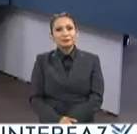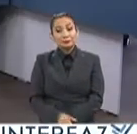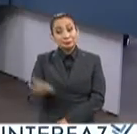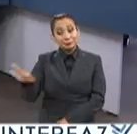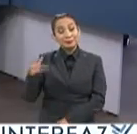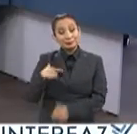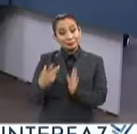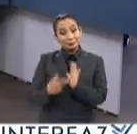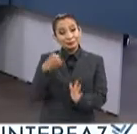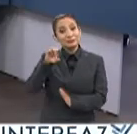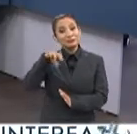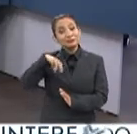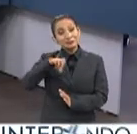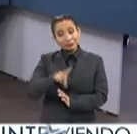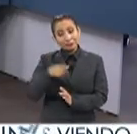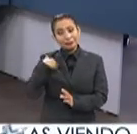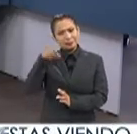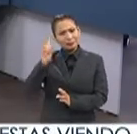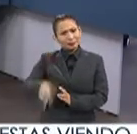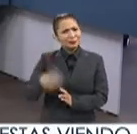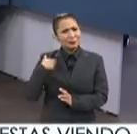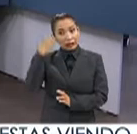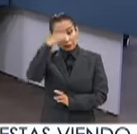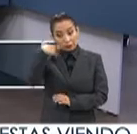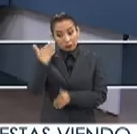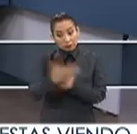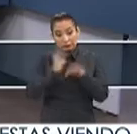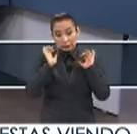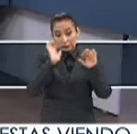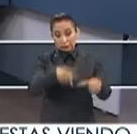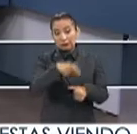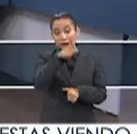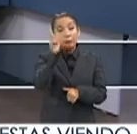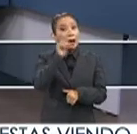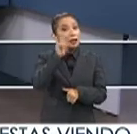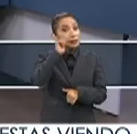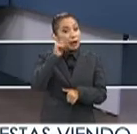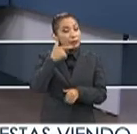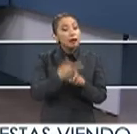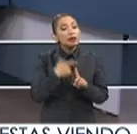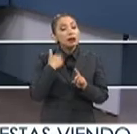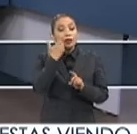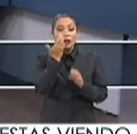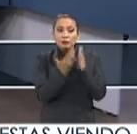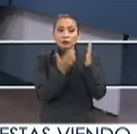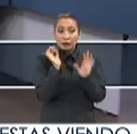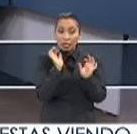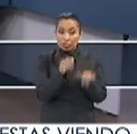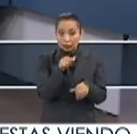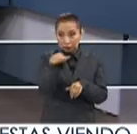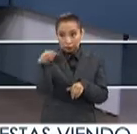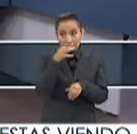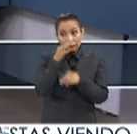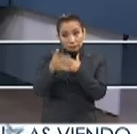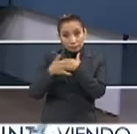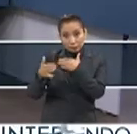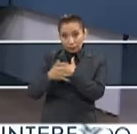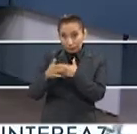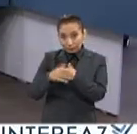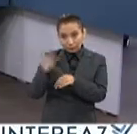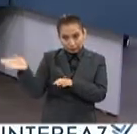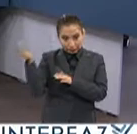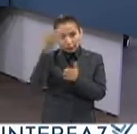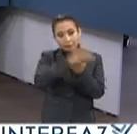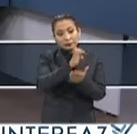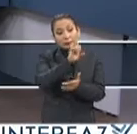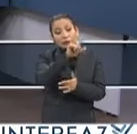Ahí está una vez más la ENED, que por cierto tiene exámenes de admisión a partir del día de mañana. Ah, ok, eso es importante saberlo. Es importante que lo sepan, acérquense a